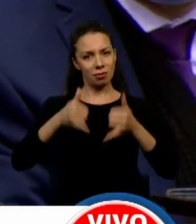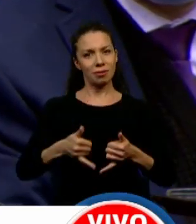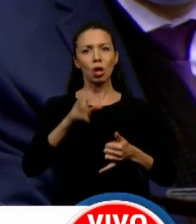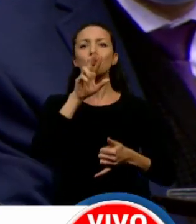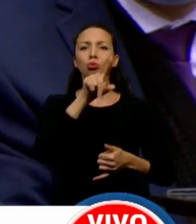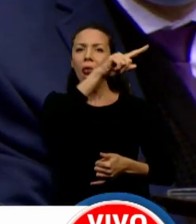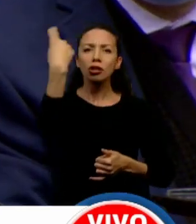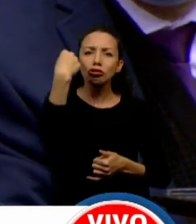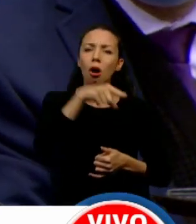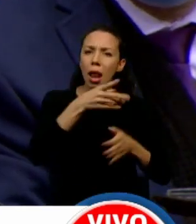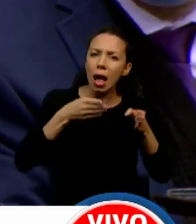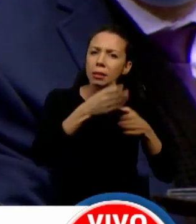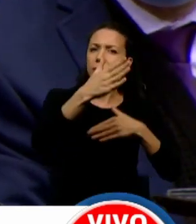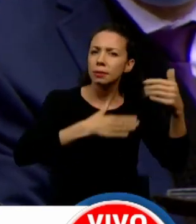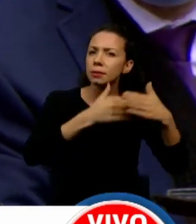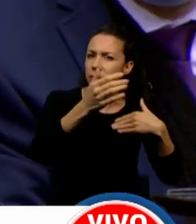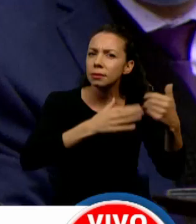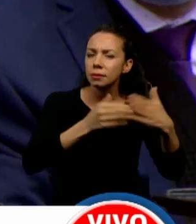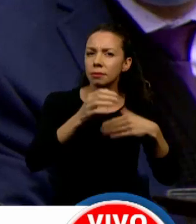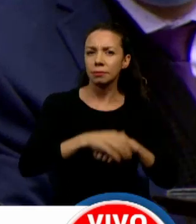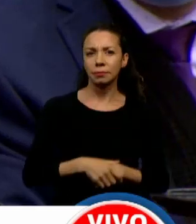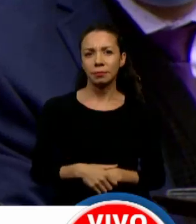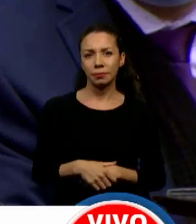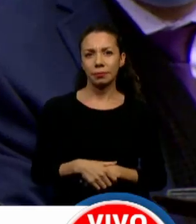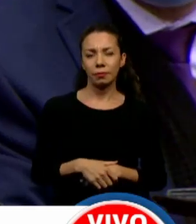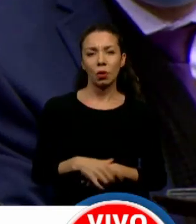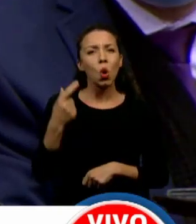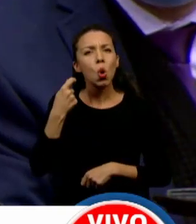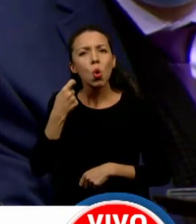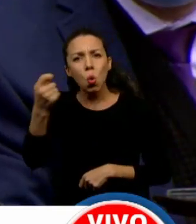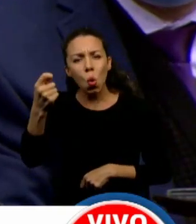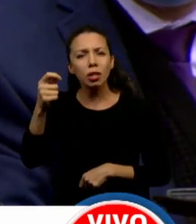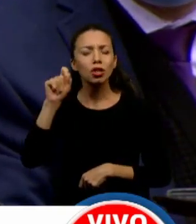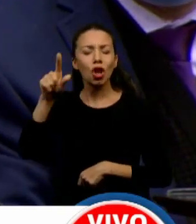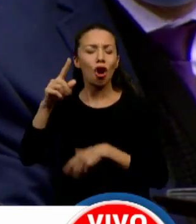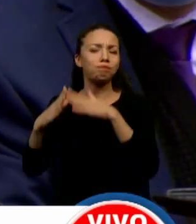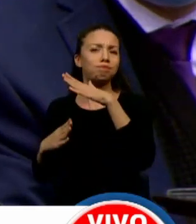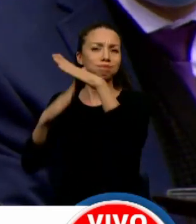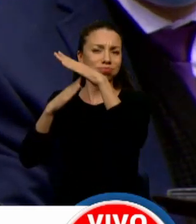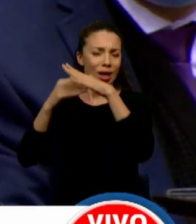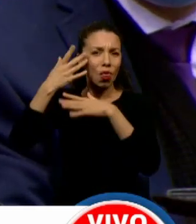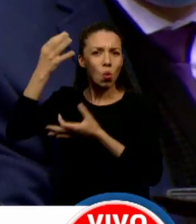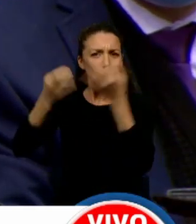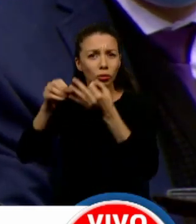nacionales. No nos pagaron ninguno de los juicios que en la Corte Suprema de Justicia de la Nación